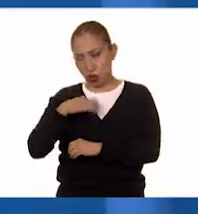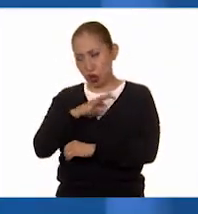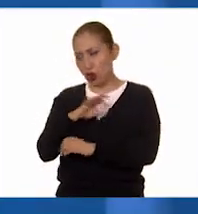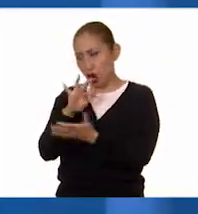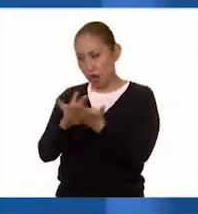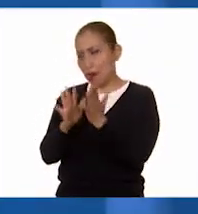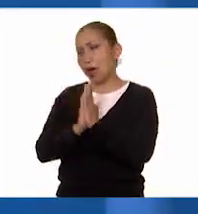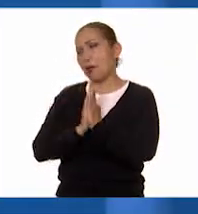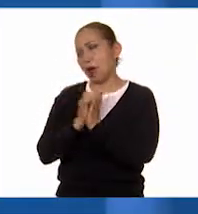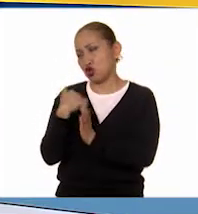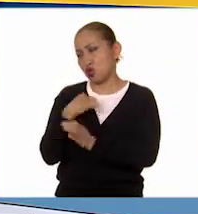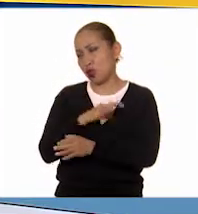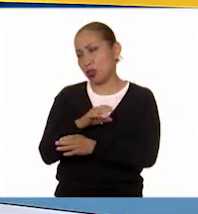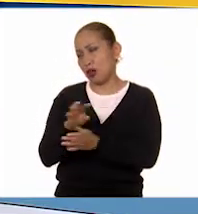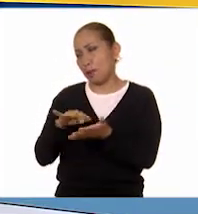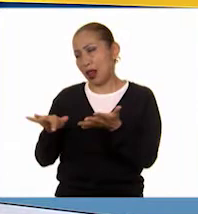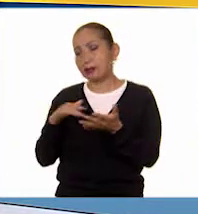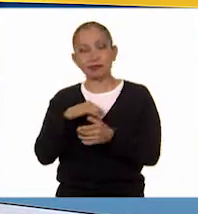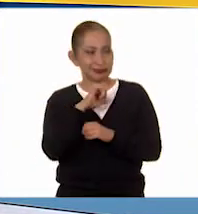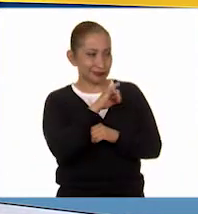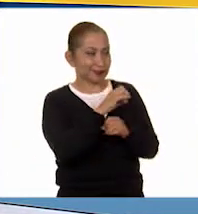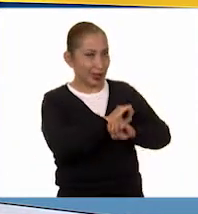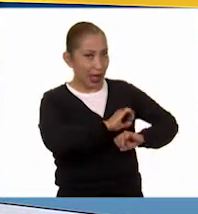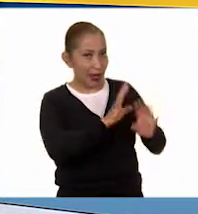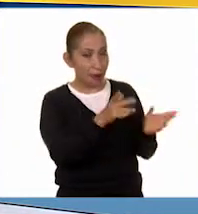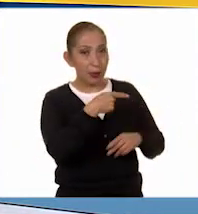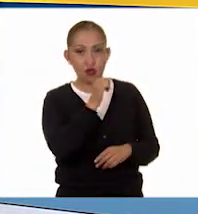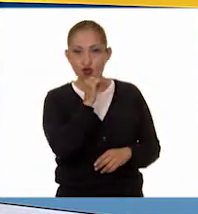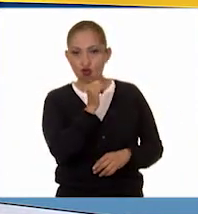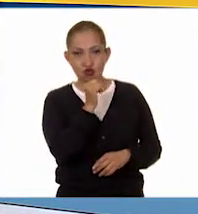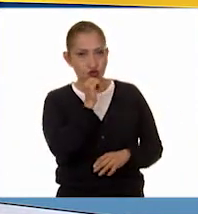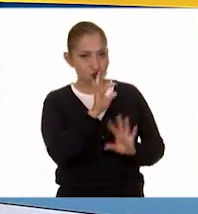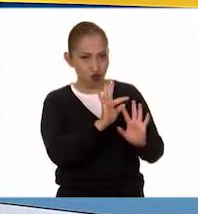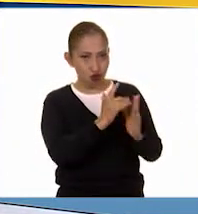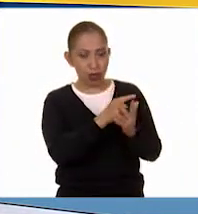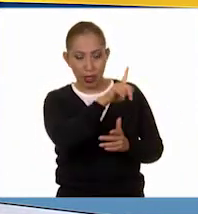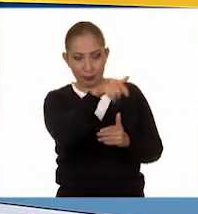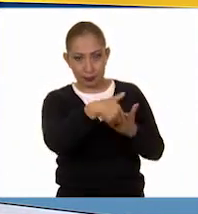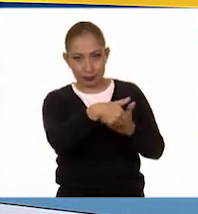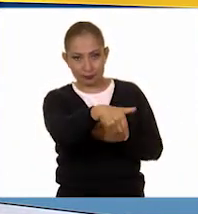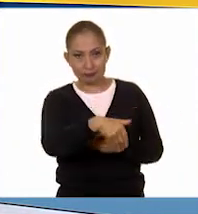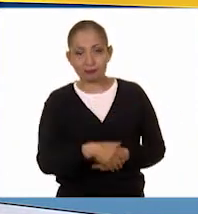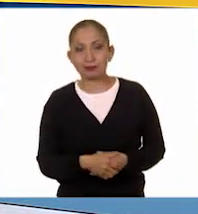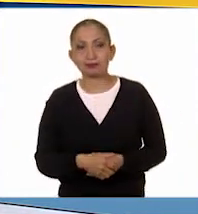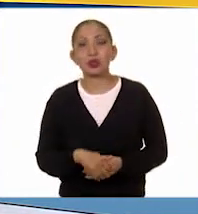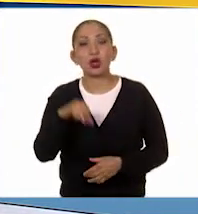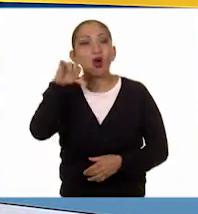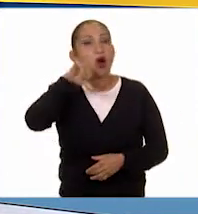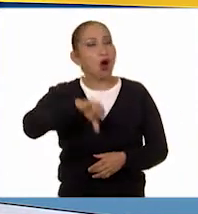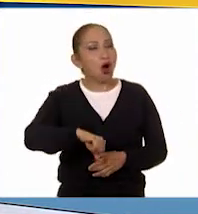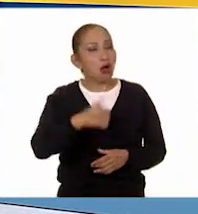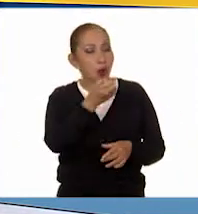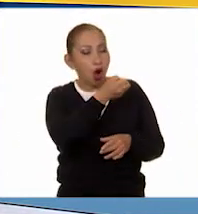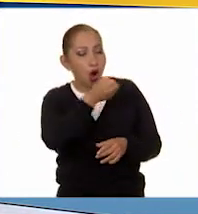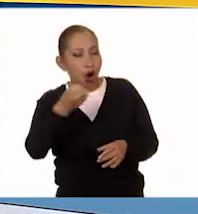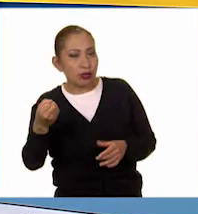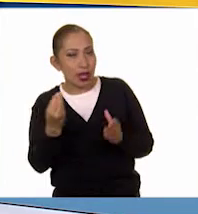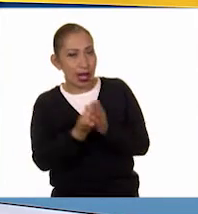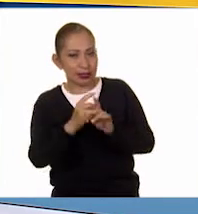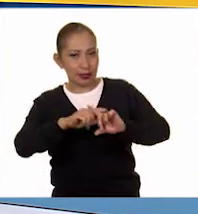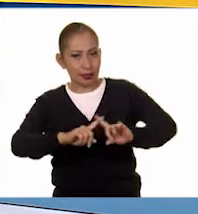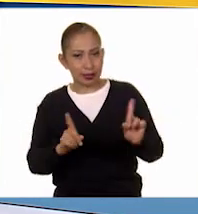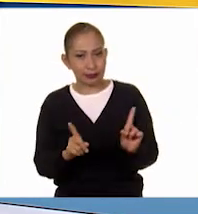sí? ¿Verdad que sí? Sí, ¿no? Claro que sí, María, pero todavía no, más adelante. Hoy variaremos el orden de nuestra